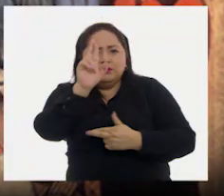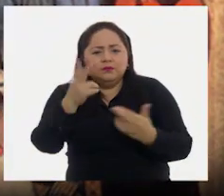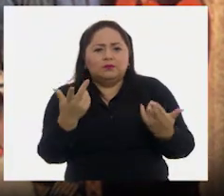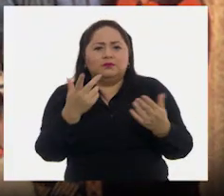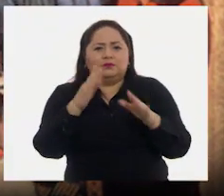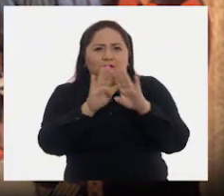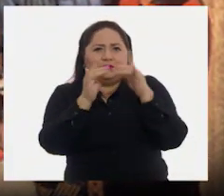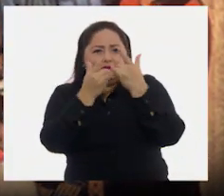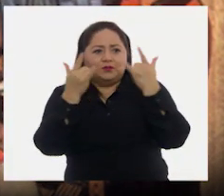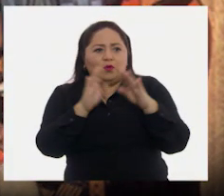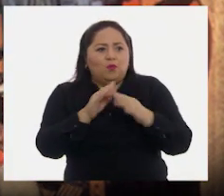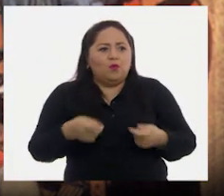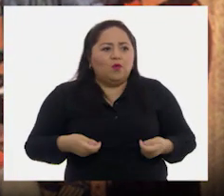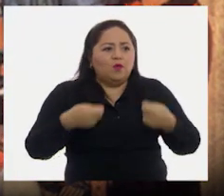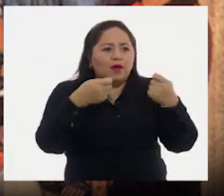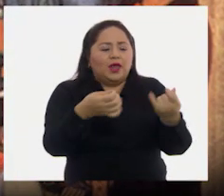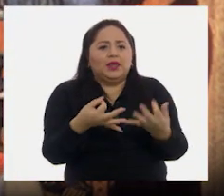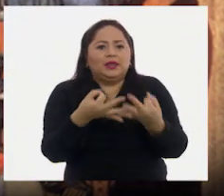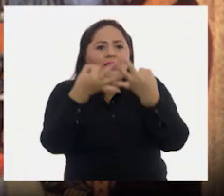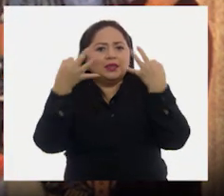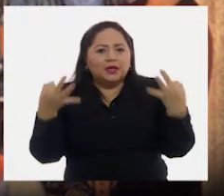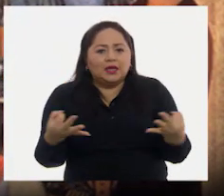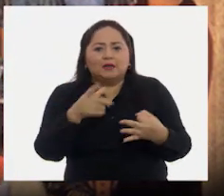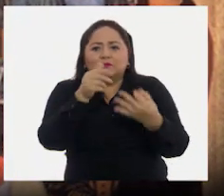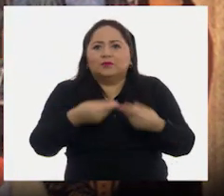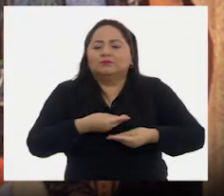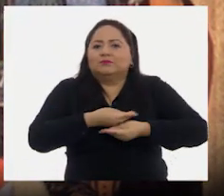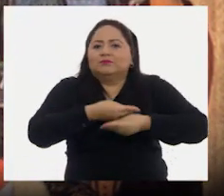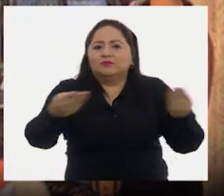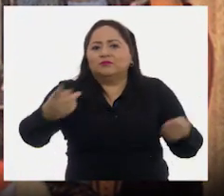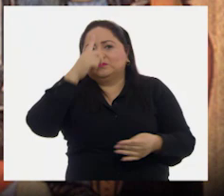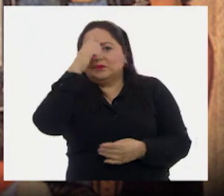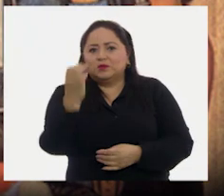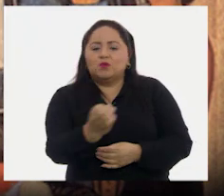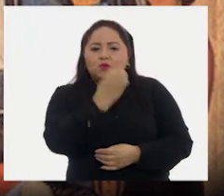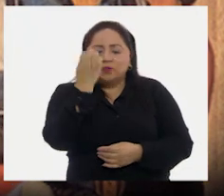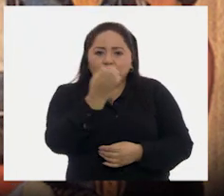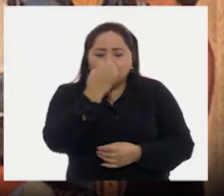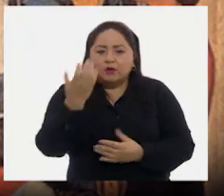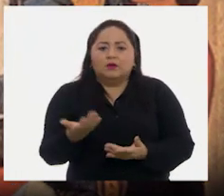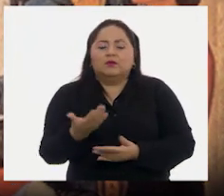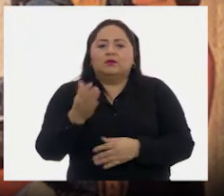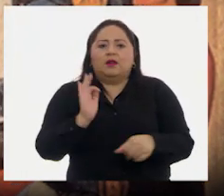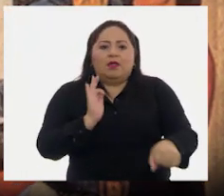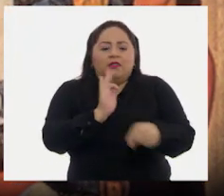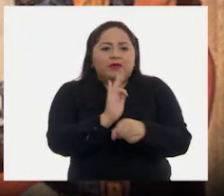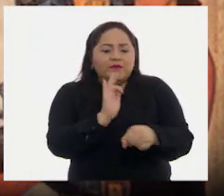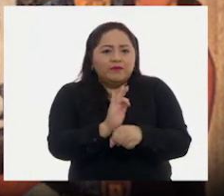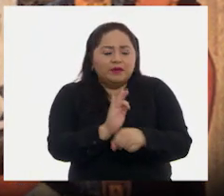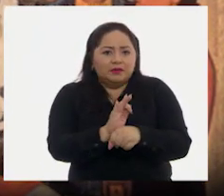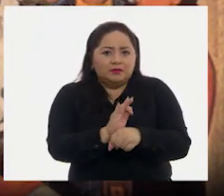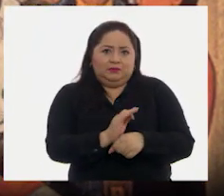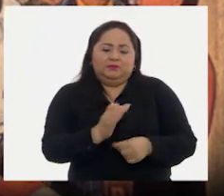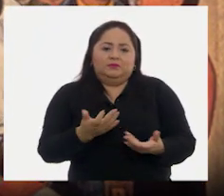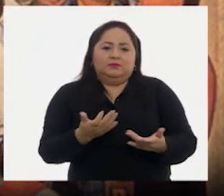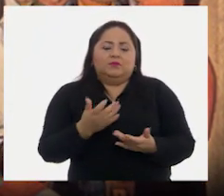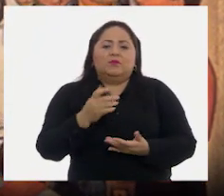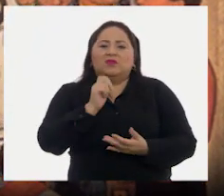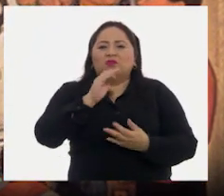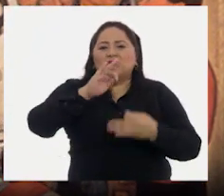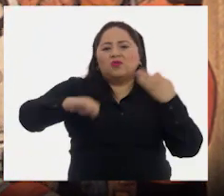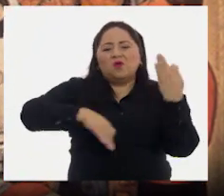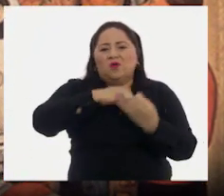la entrega de las tierras, la distribución, la educación, la defensa de